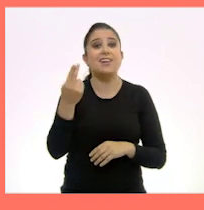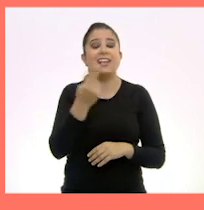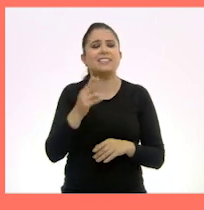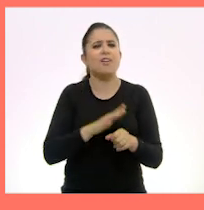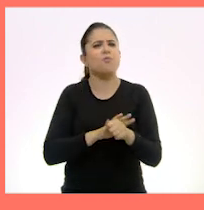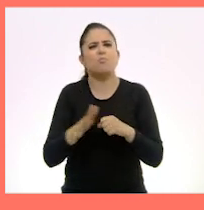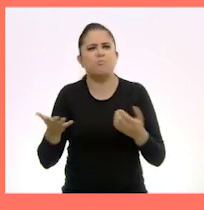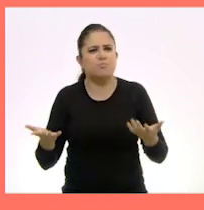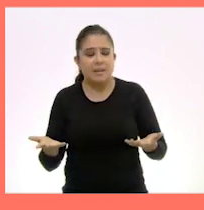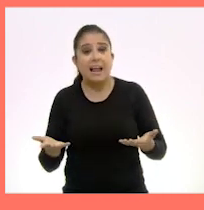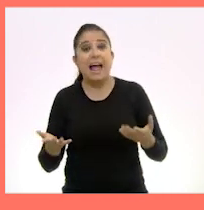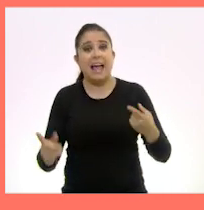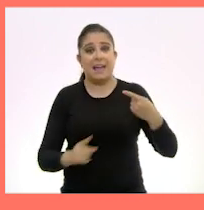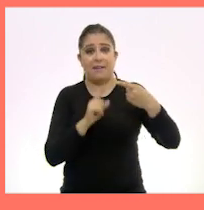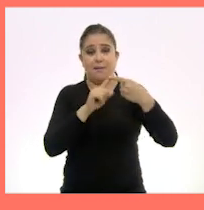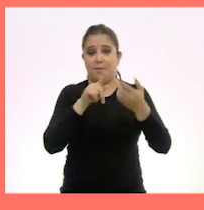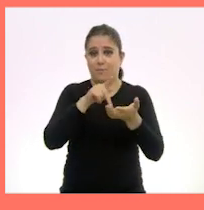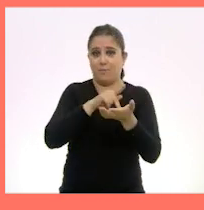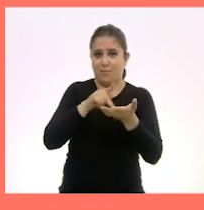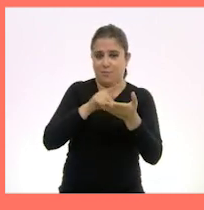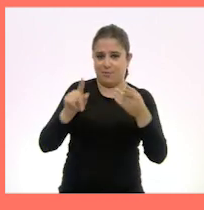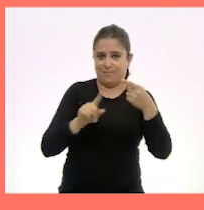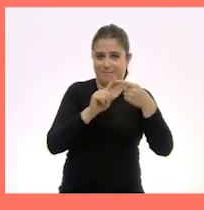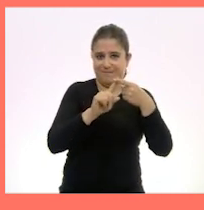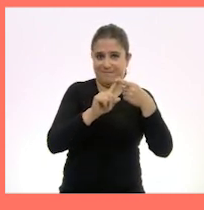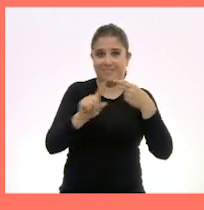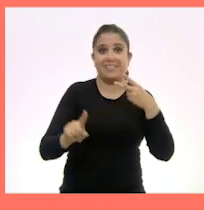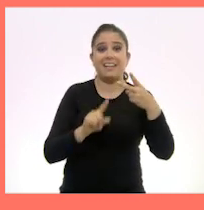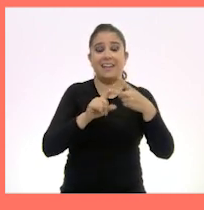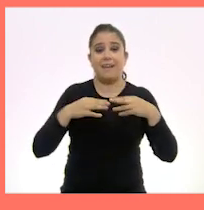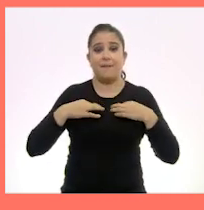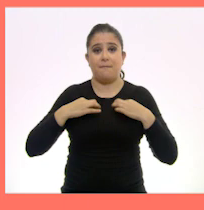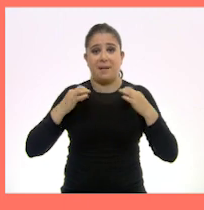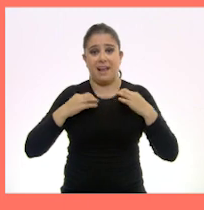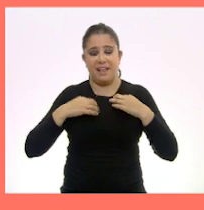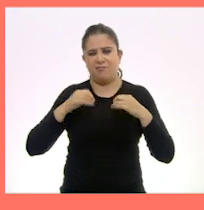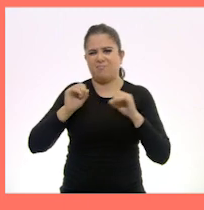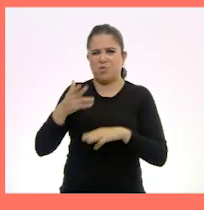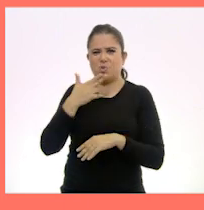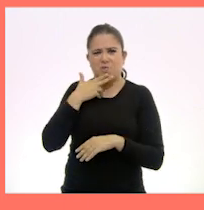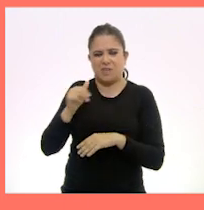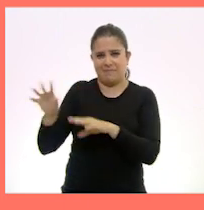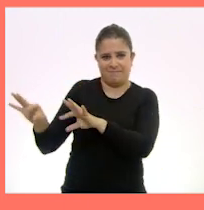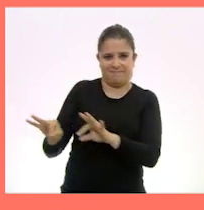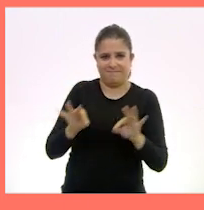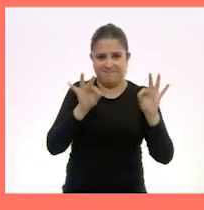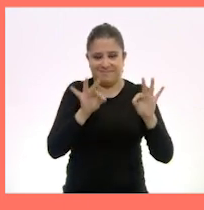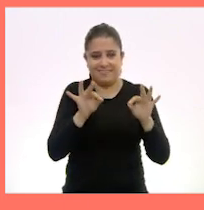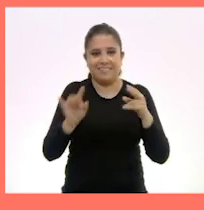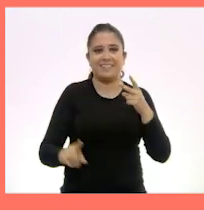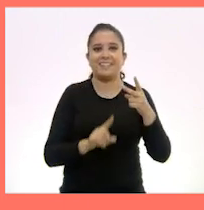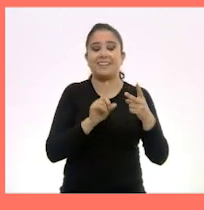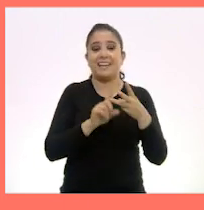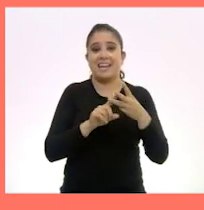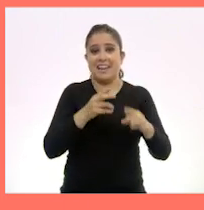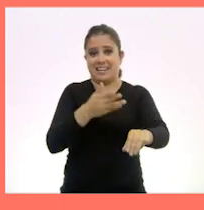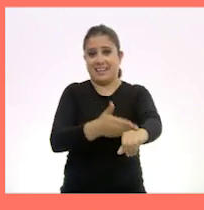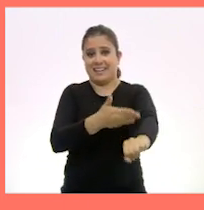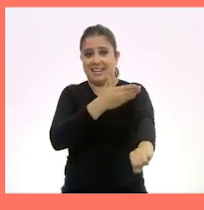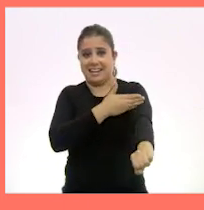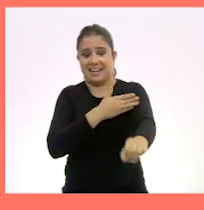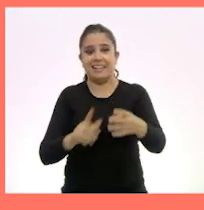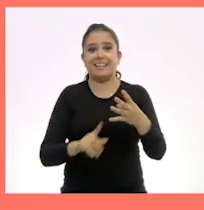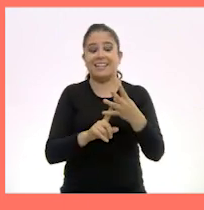Necesitarás un plumón o una pluma, una playera de algodón que ya no uses, una regla